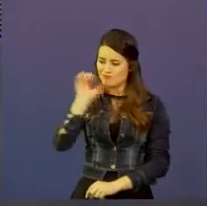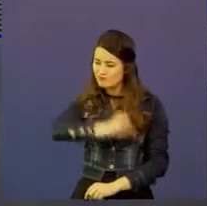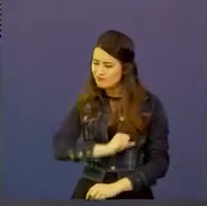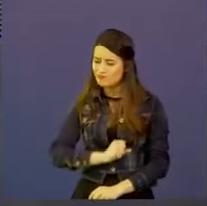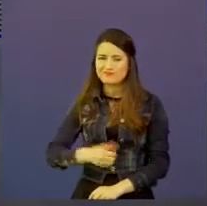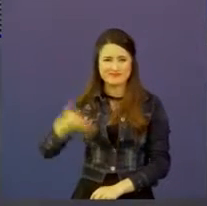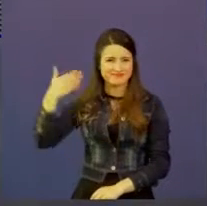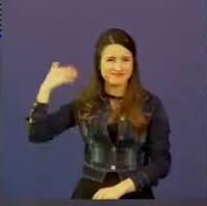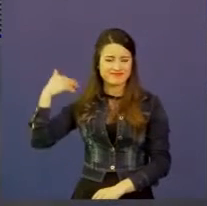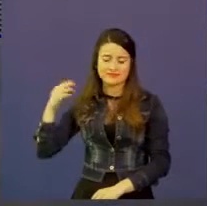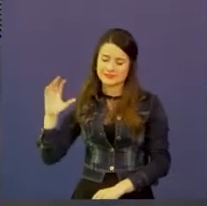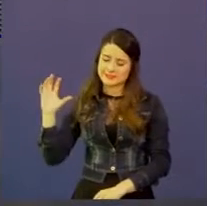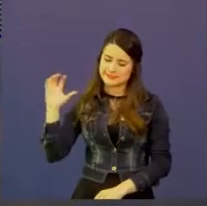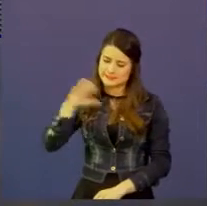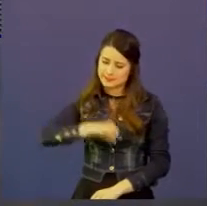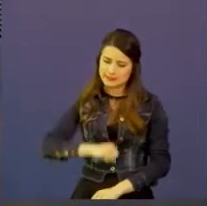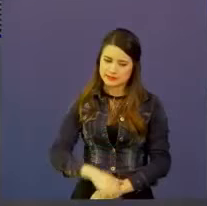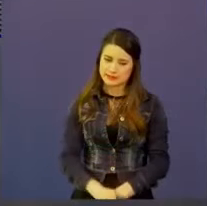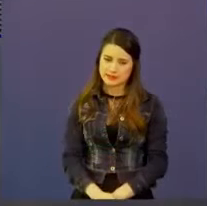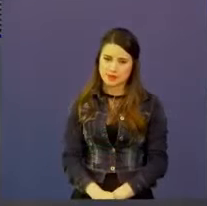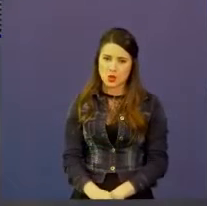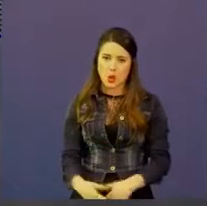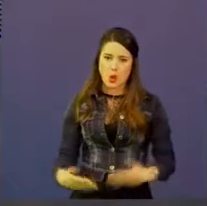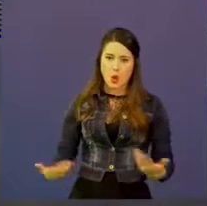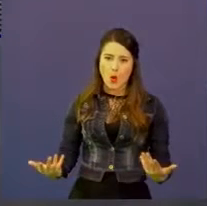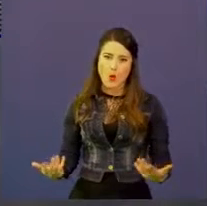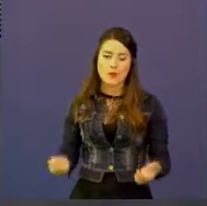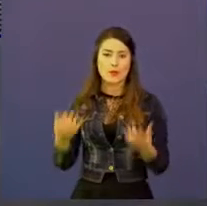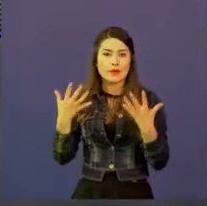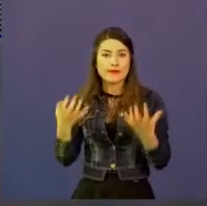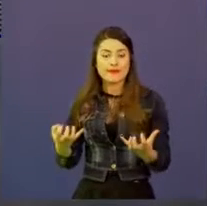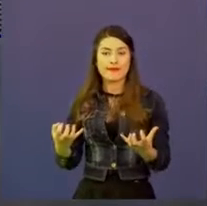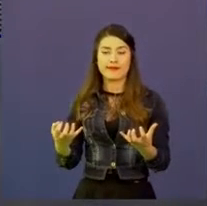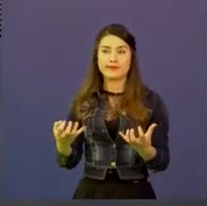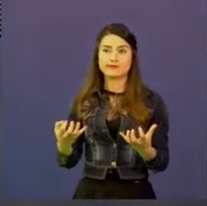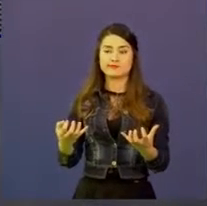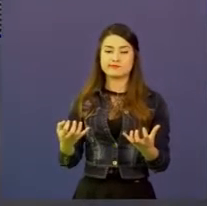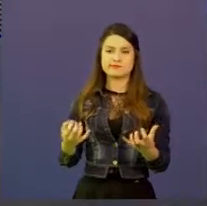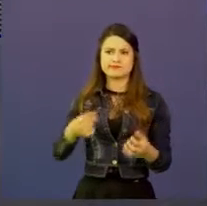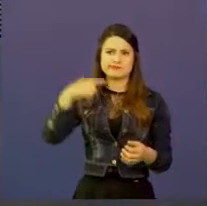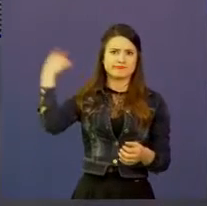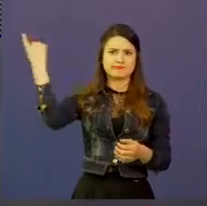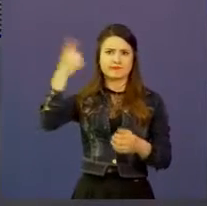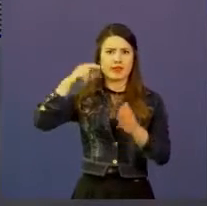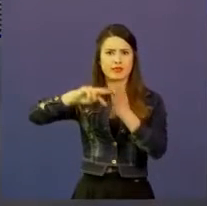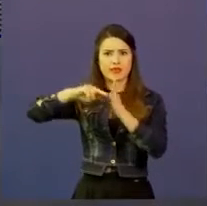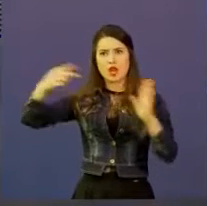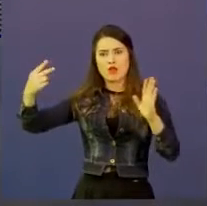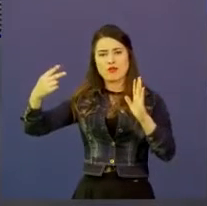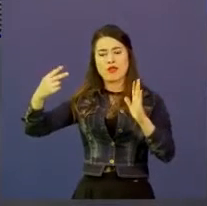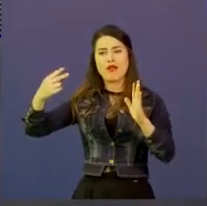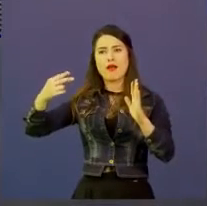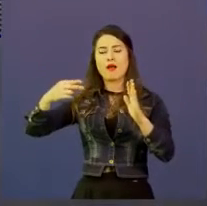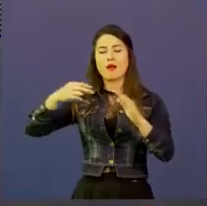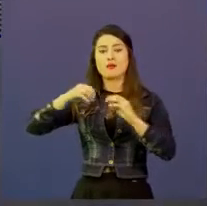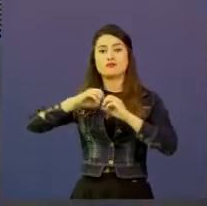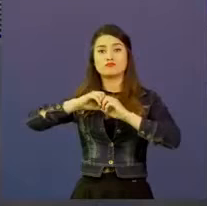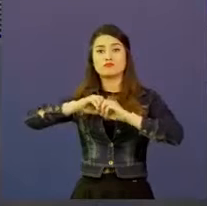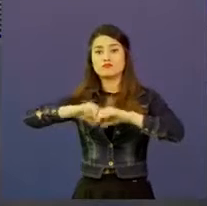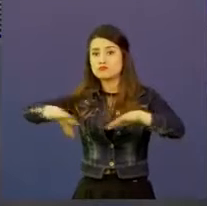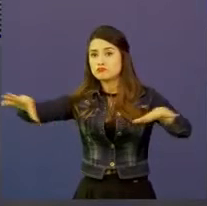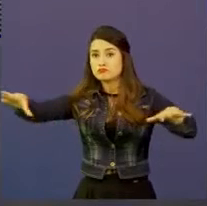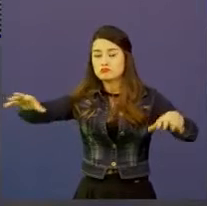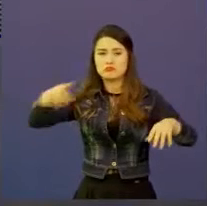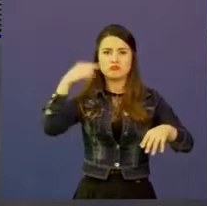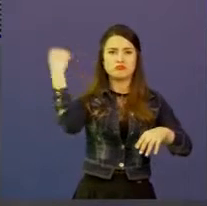pensadas del tema, es cómo nosotros generamos opinión pública calificada alrededor de la tecnología. Y la opinión pública no es la opinión pública